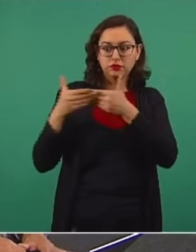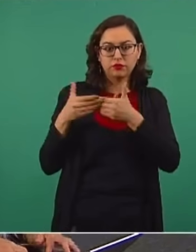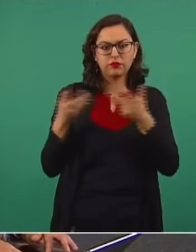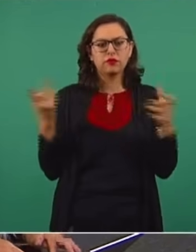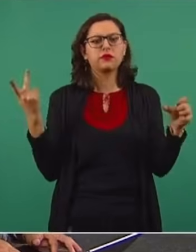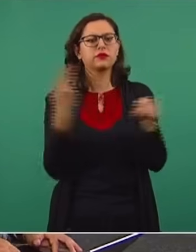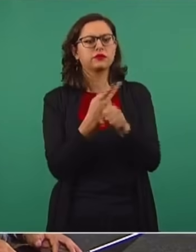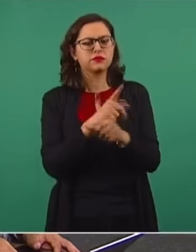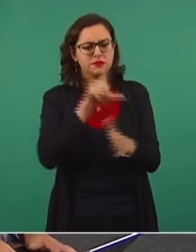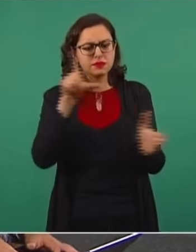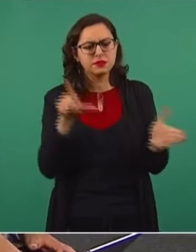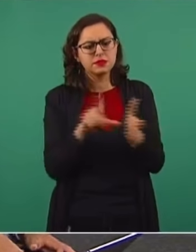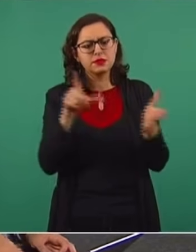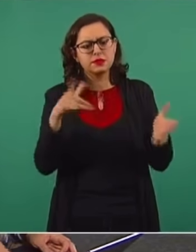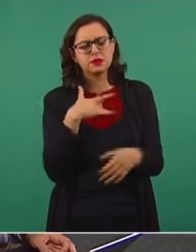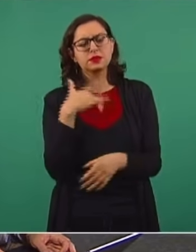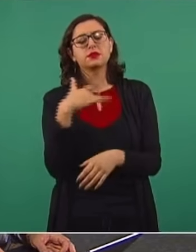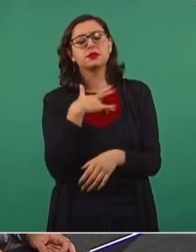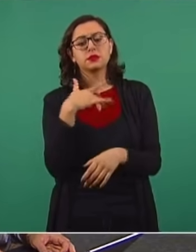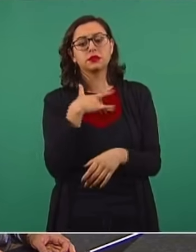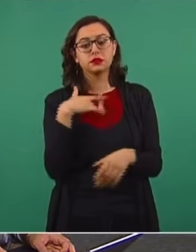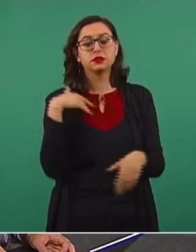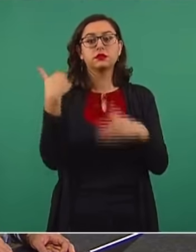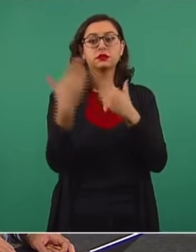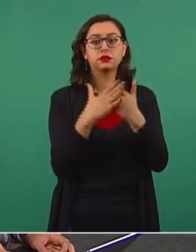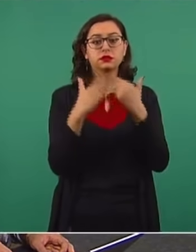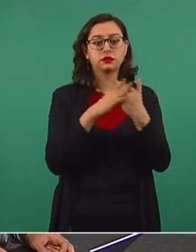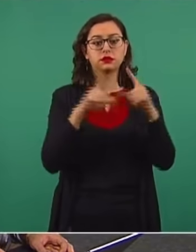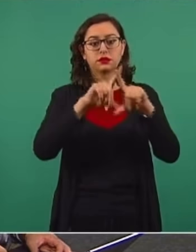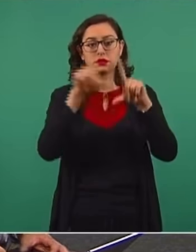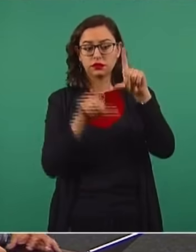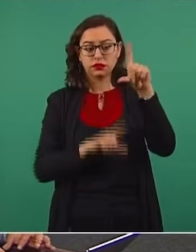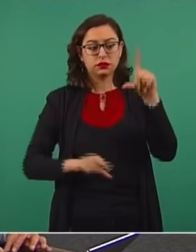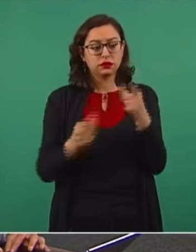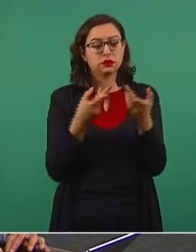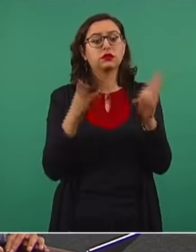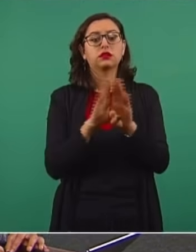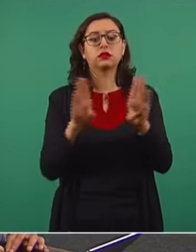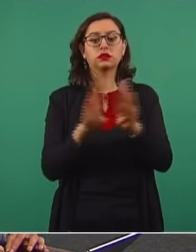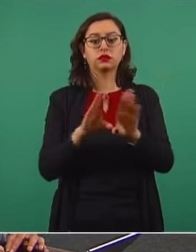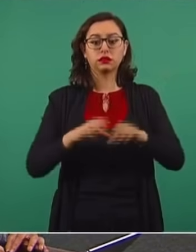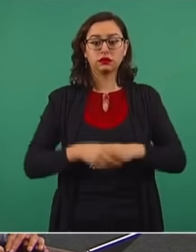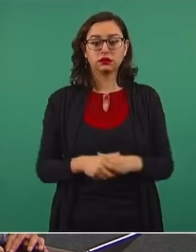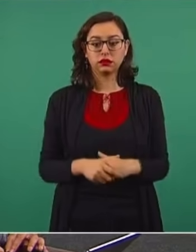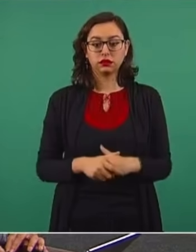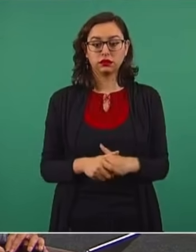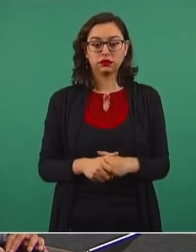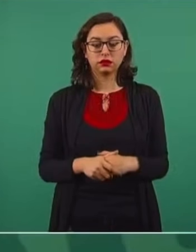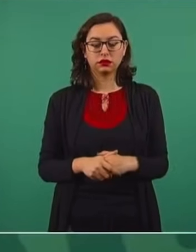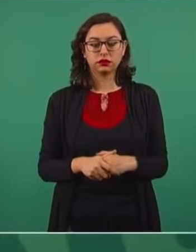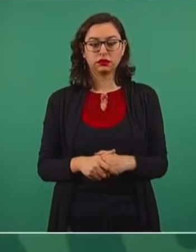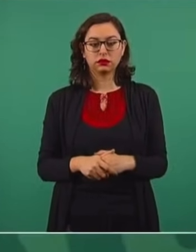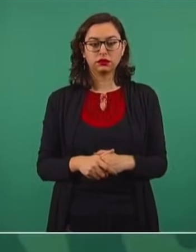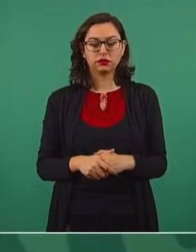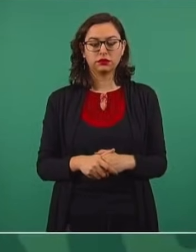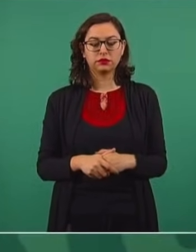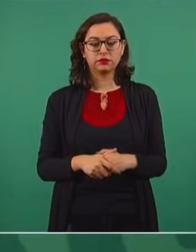deja esta situación y cómo se estará evaluando en el resto del país esta situación bueno éste